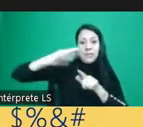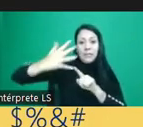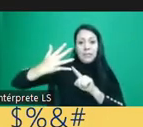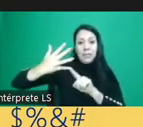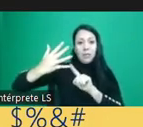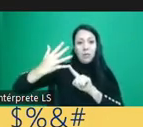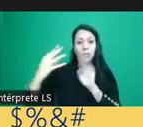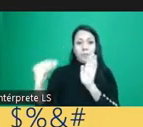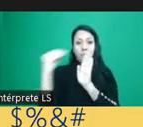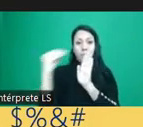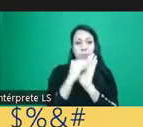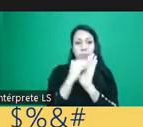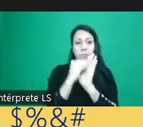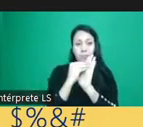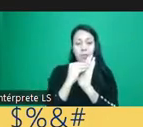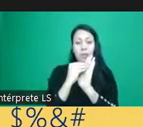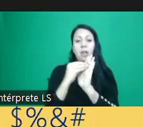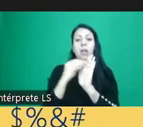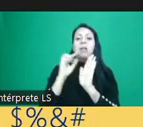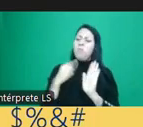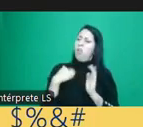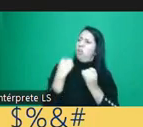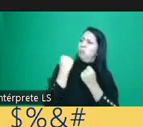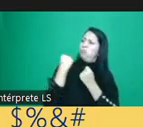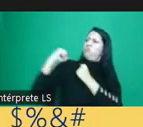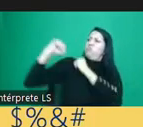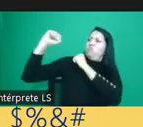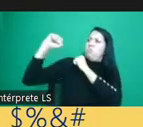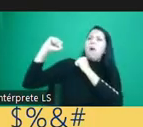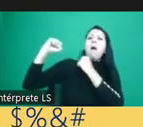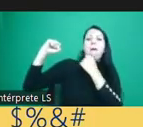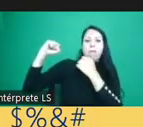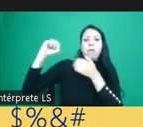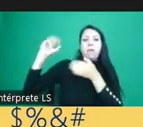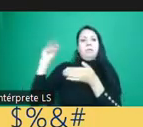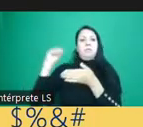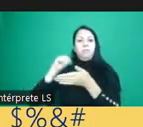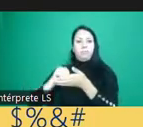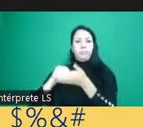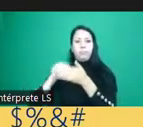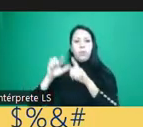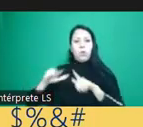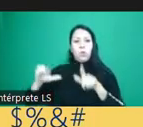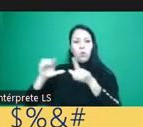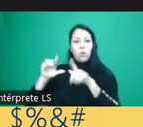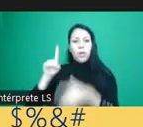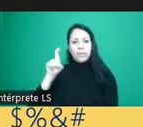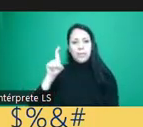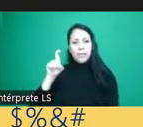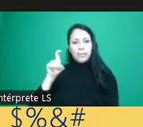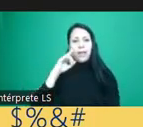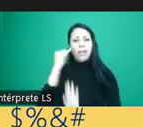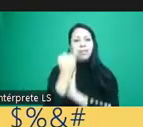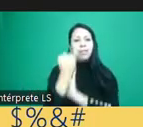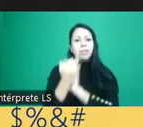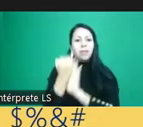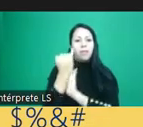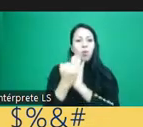resisto mientras, y pongan el lugar 6 y cómo lo representan.